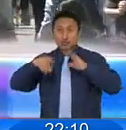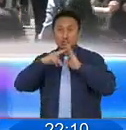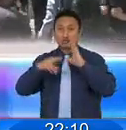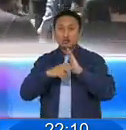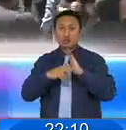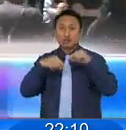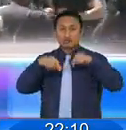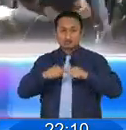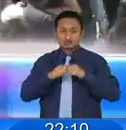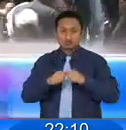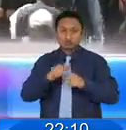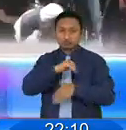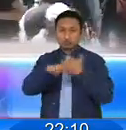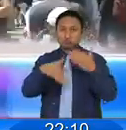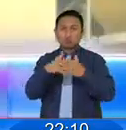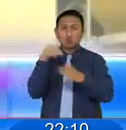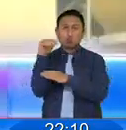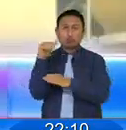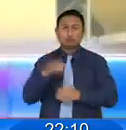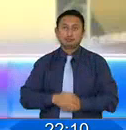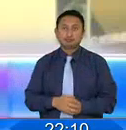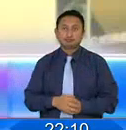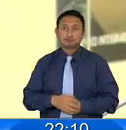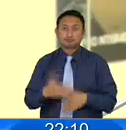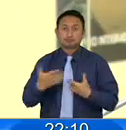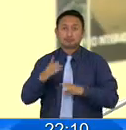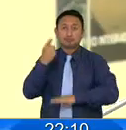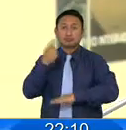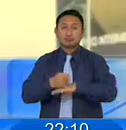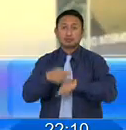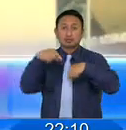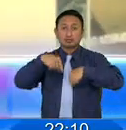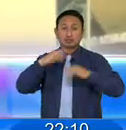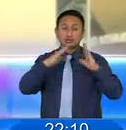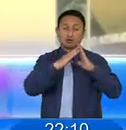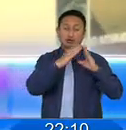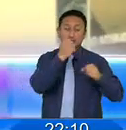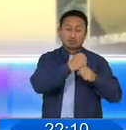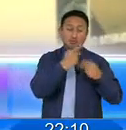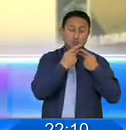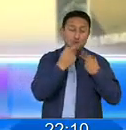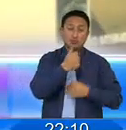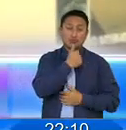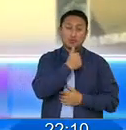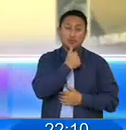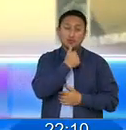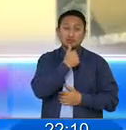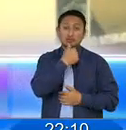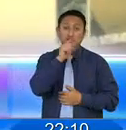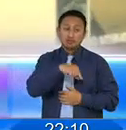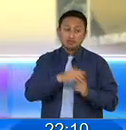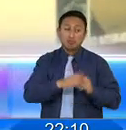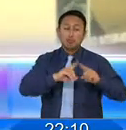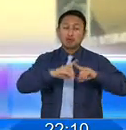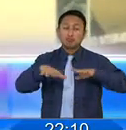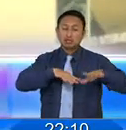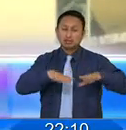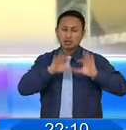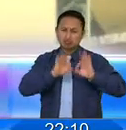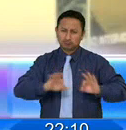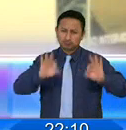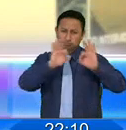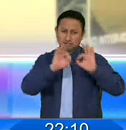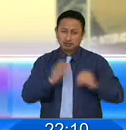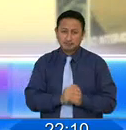se mantendrán en todo el territorio. Se dispone el teletrabajo para el sector público y privado, a excepción de actividades esenciales.